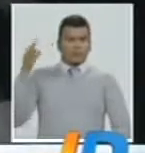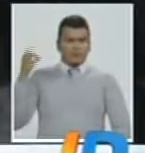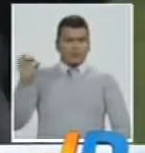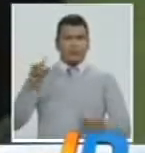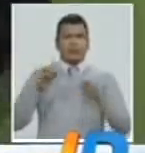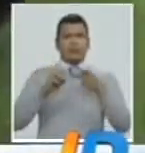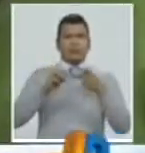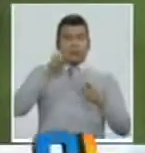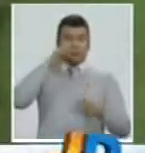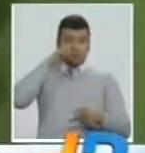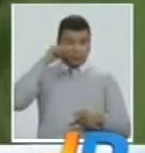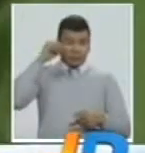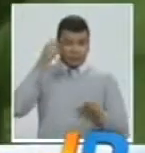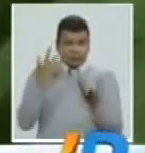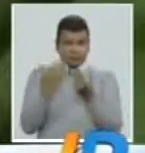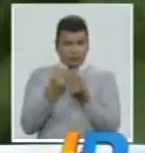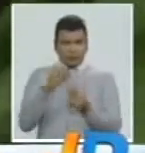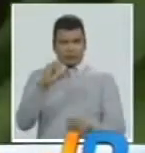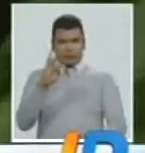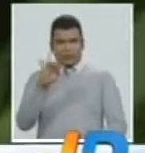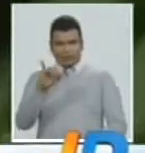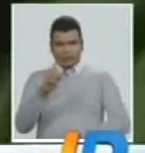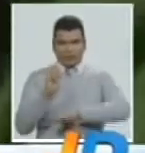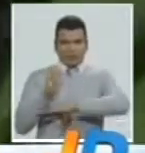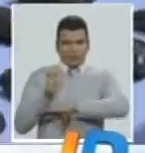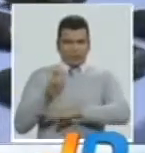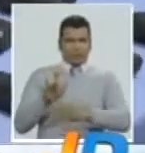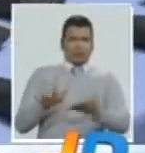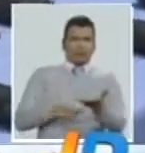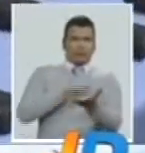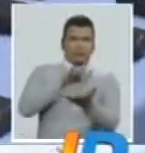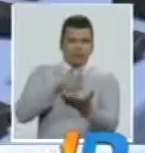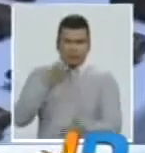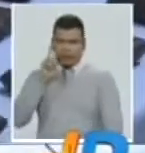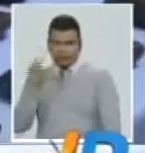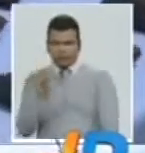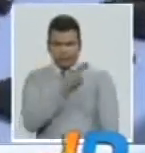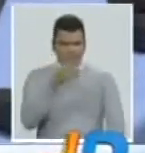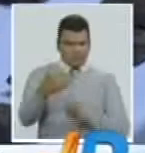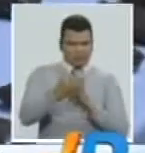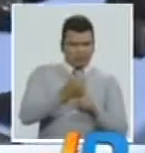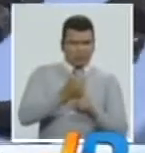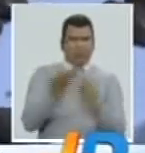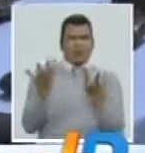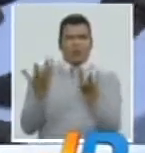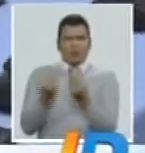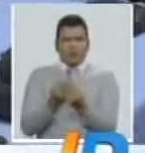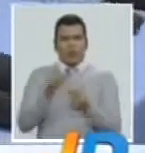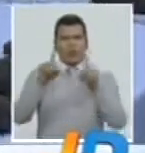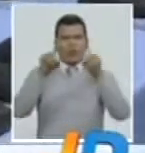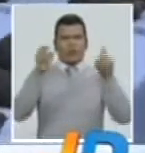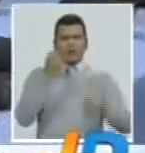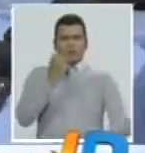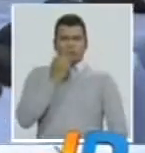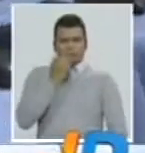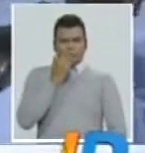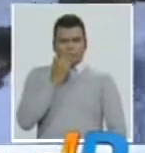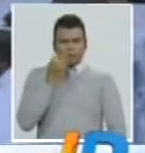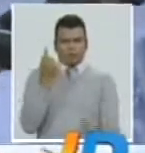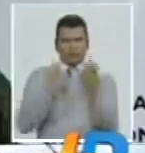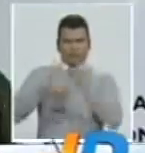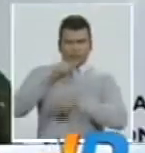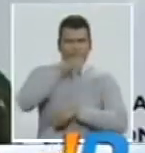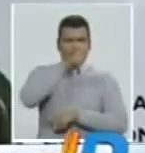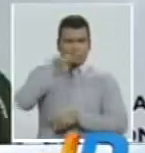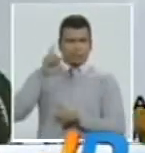el CTI de la Fiscalía, quienes en medio de un gigantesco operativo desarticularon la poderosa banda denominada Los Indios, dedicada al tráfico de